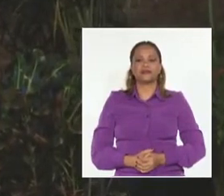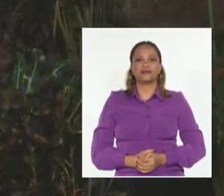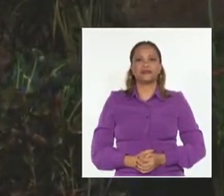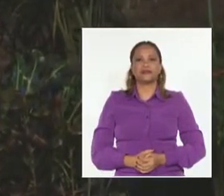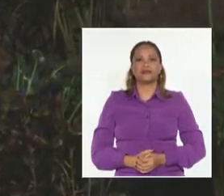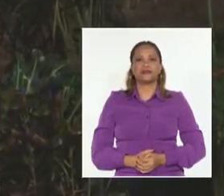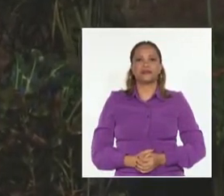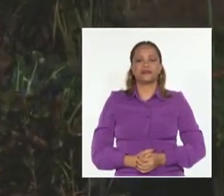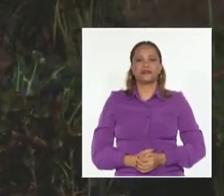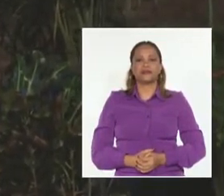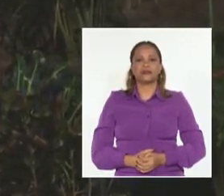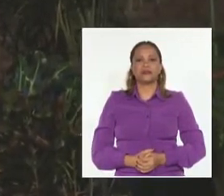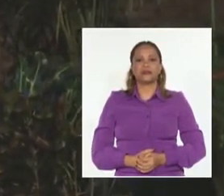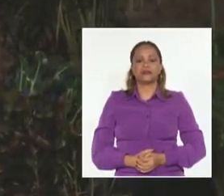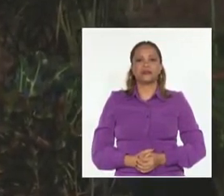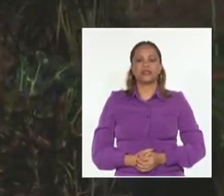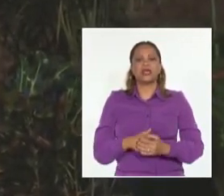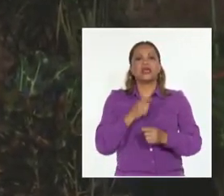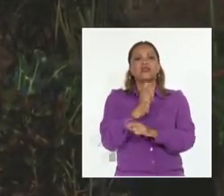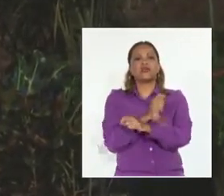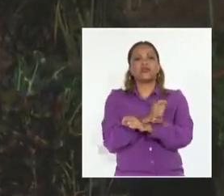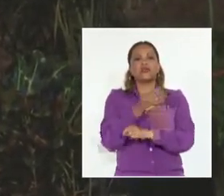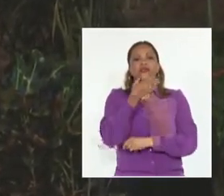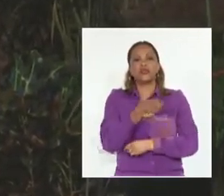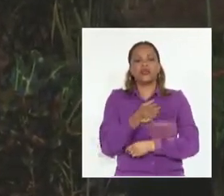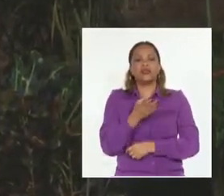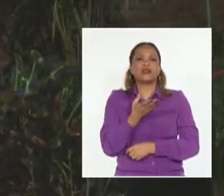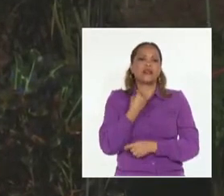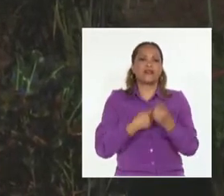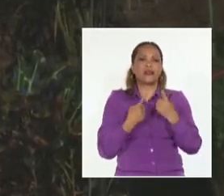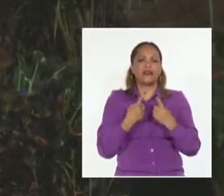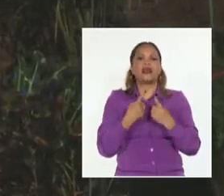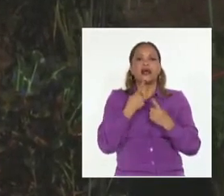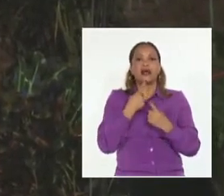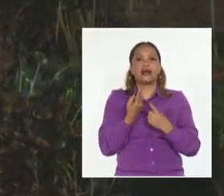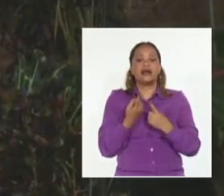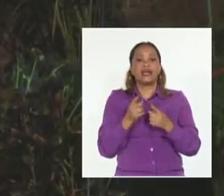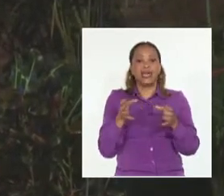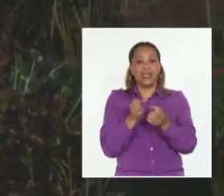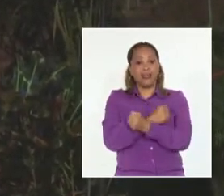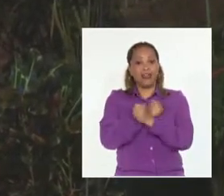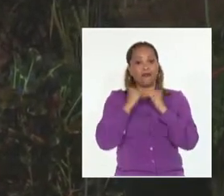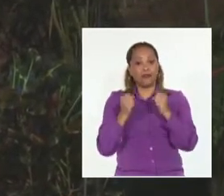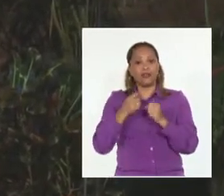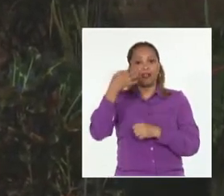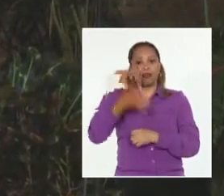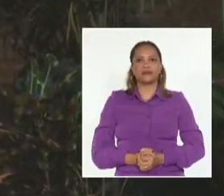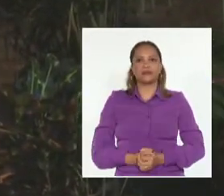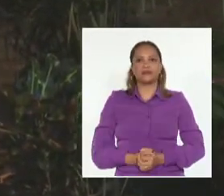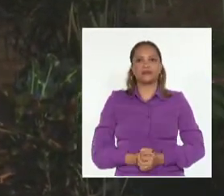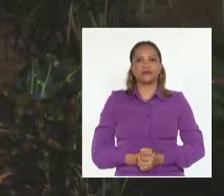Creemos firmemente, como nos enseñó Fidel, que no hay fuerza capaz de vencer la fuerza de la verdad y de las